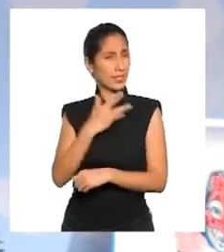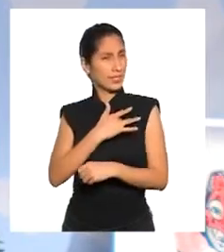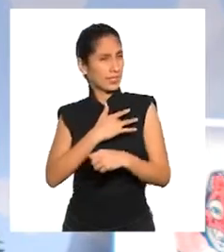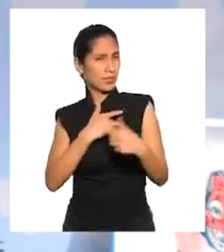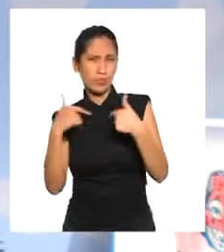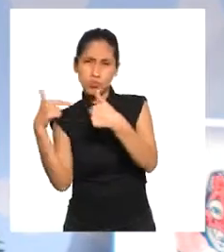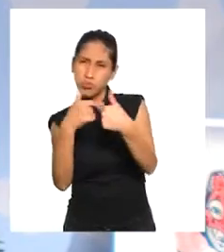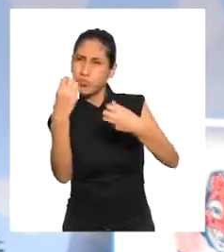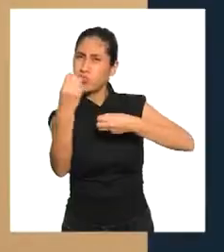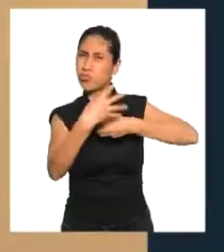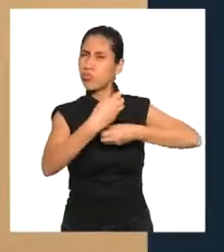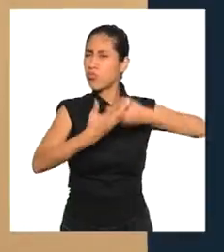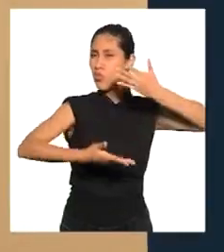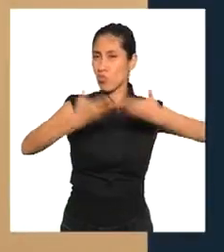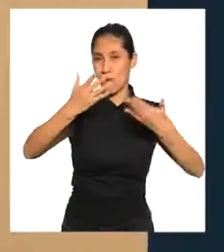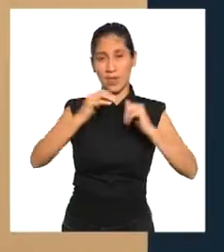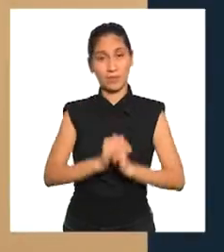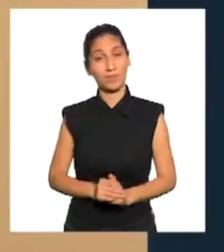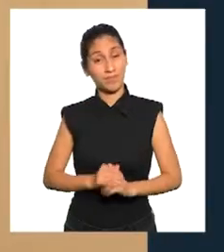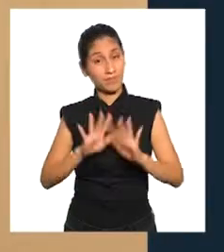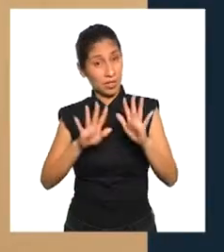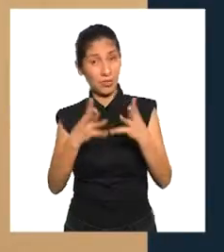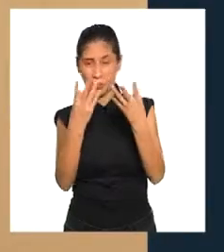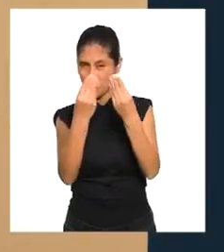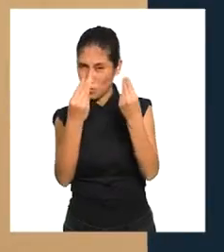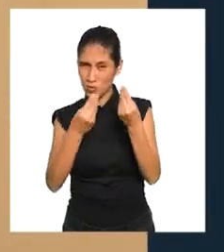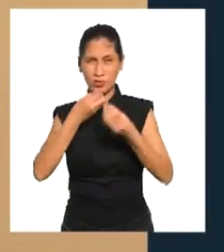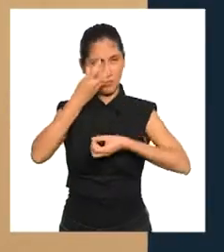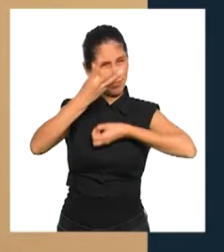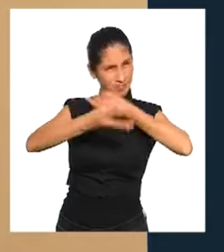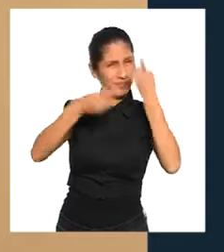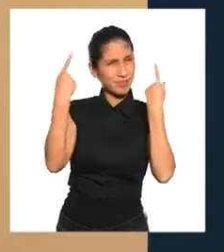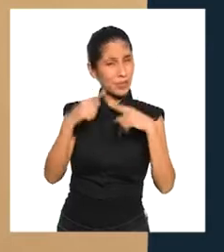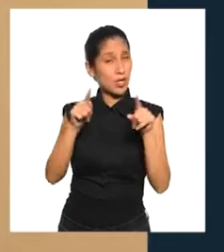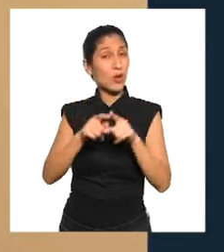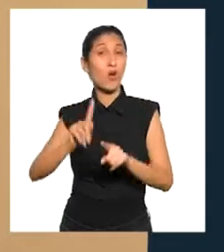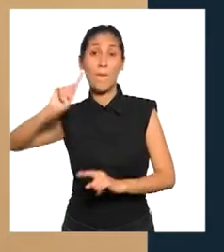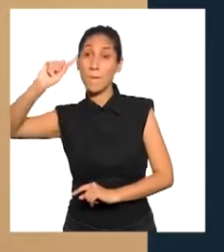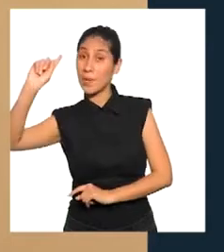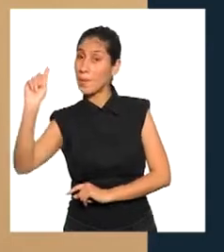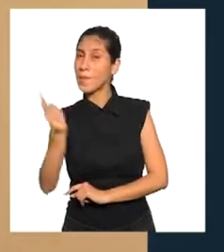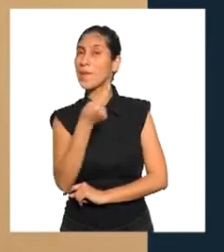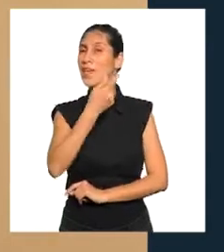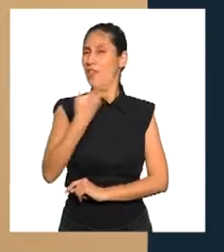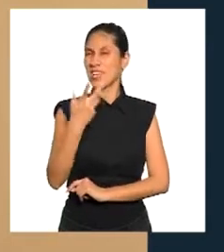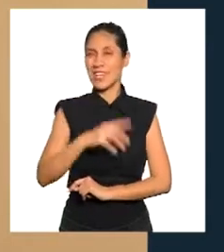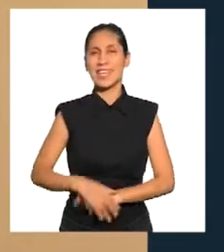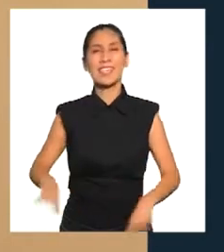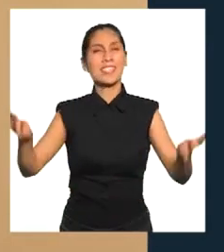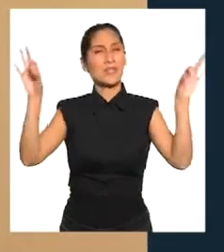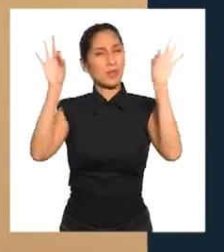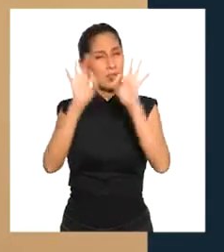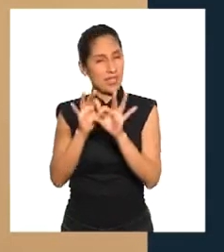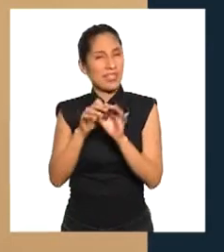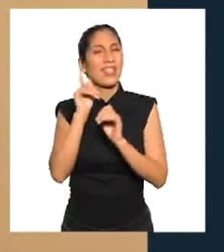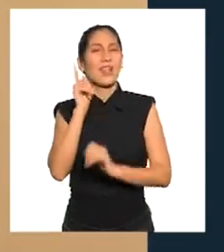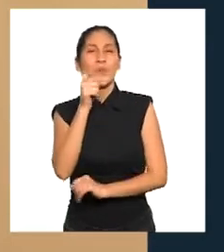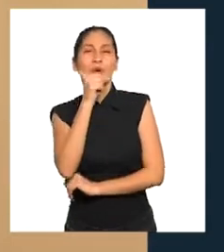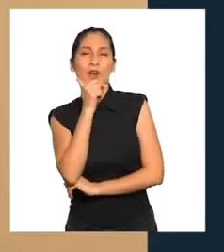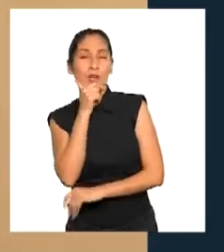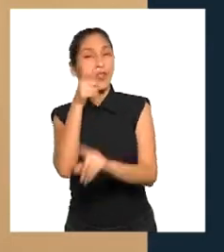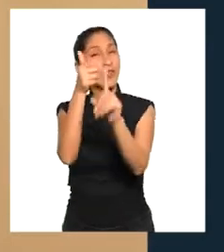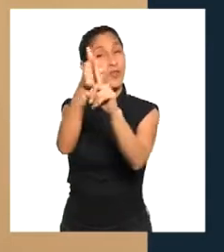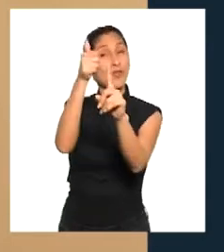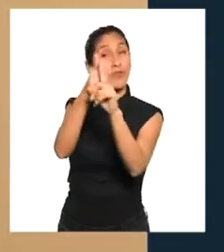nos puede recomendar? Esto lo vas a escuchar mucho, pero lo primero es intentar comprender